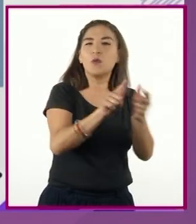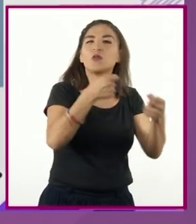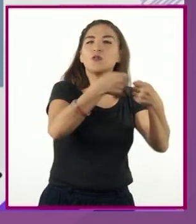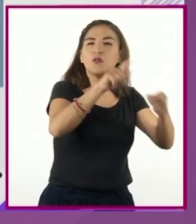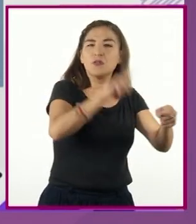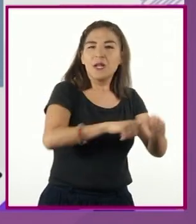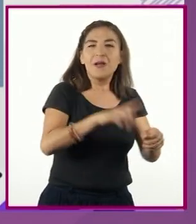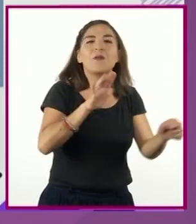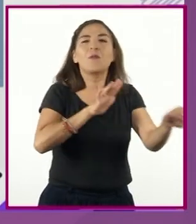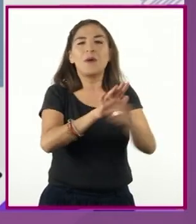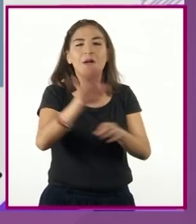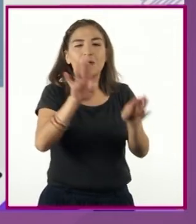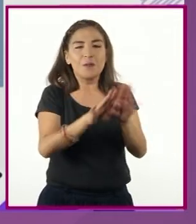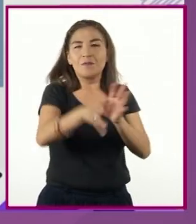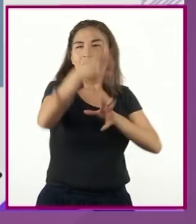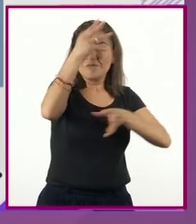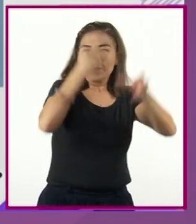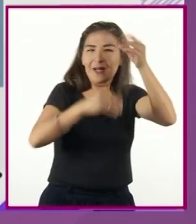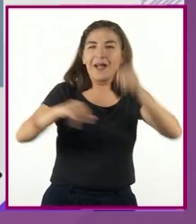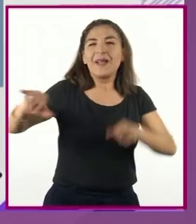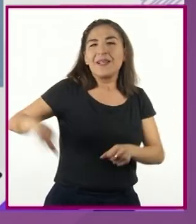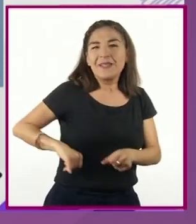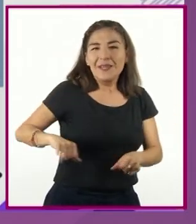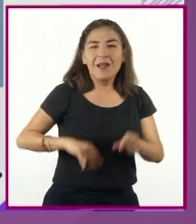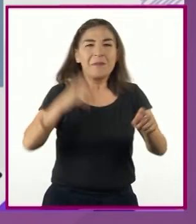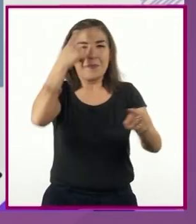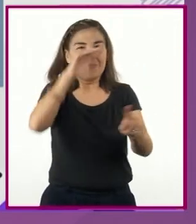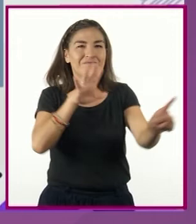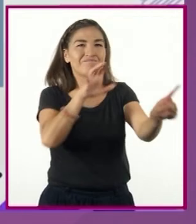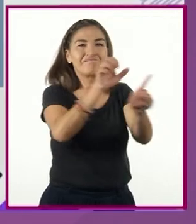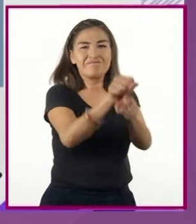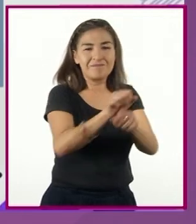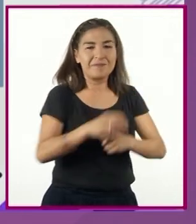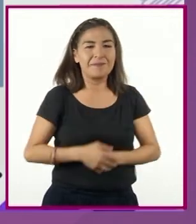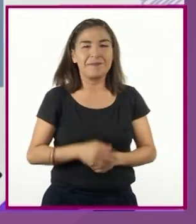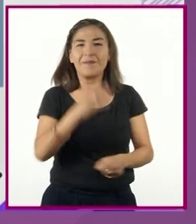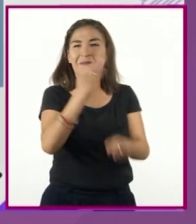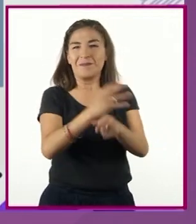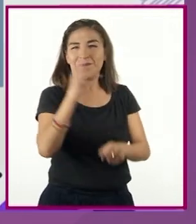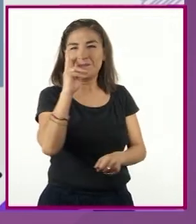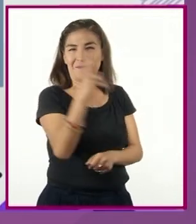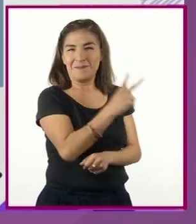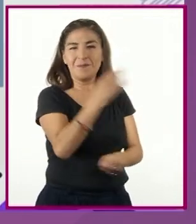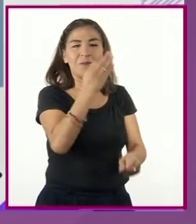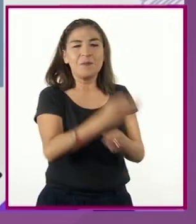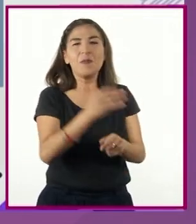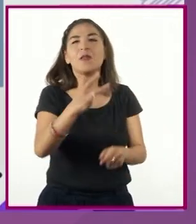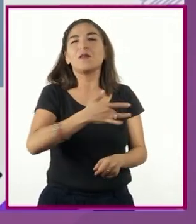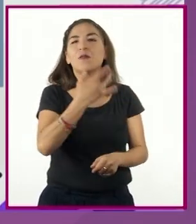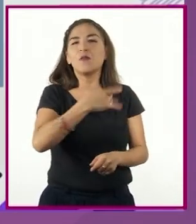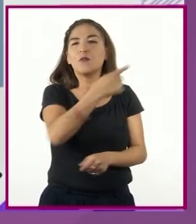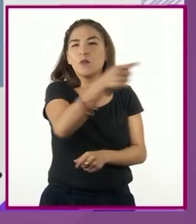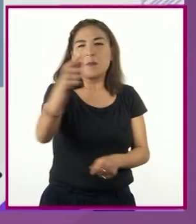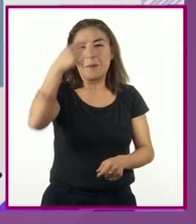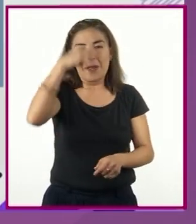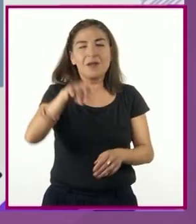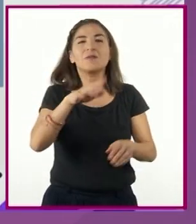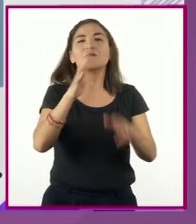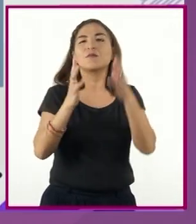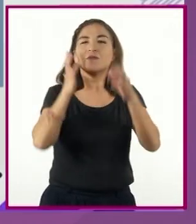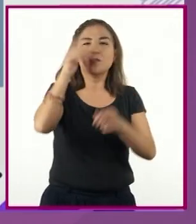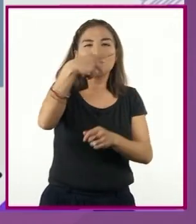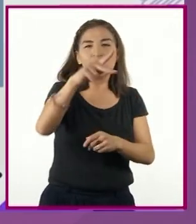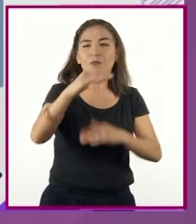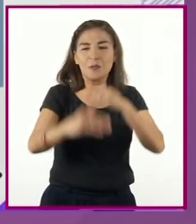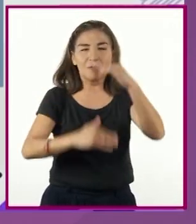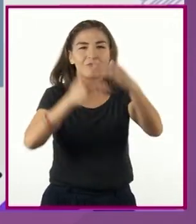que coinciden con sus intereses y expectativas, como los que se identifican o consideran que han influido en su